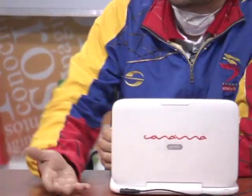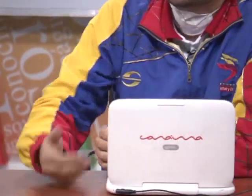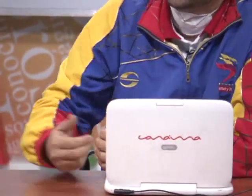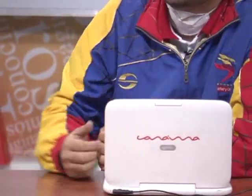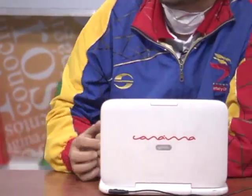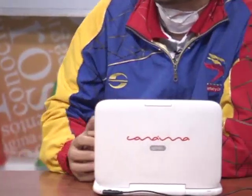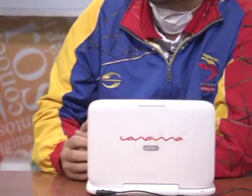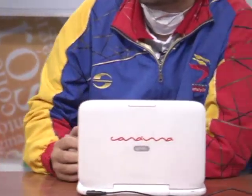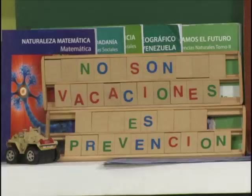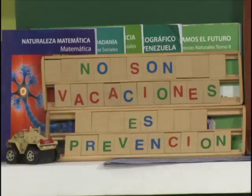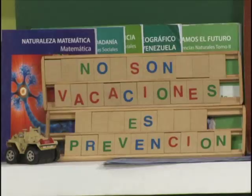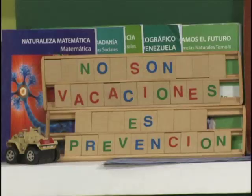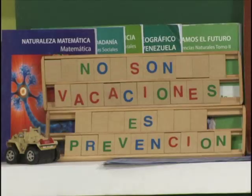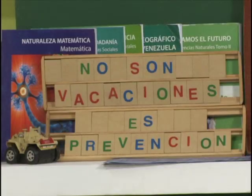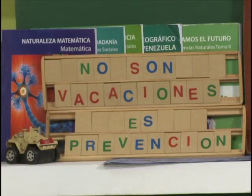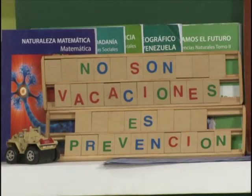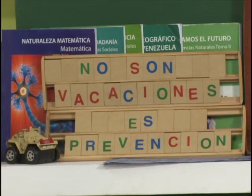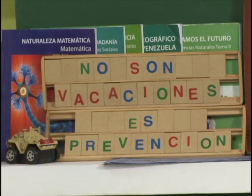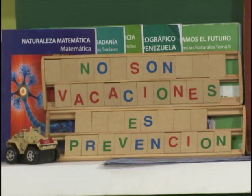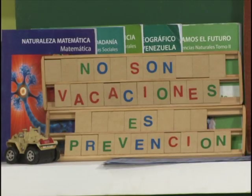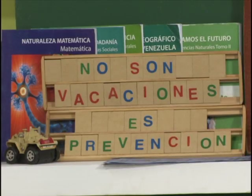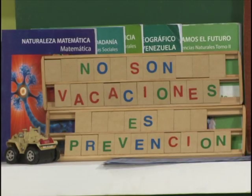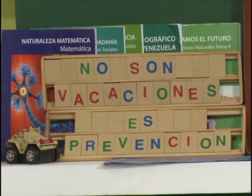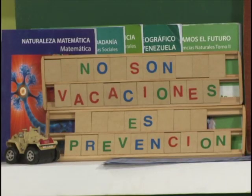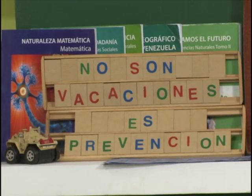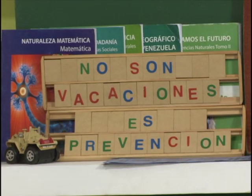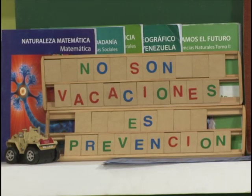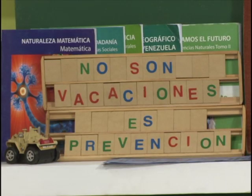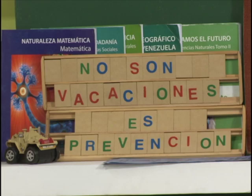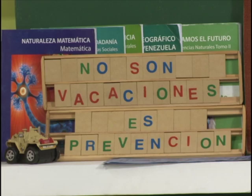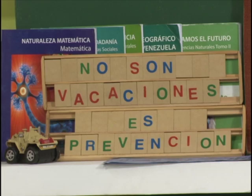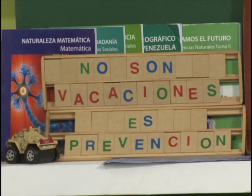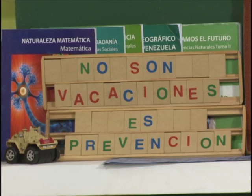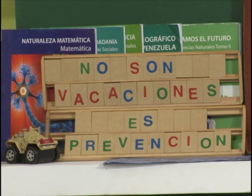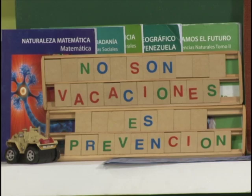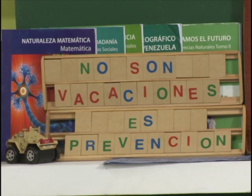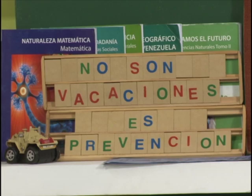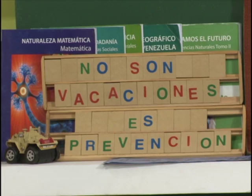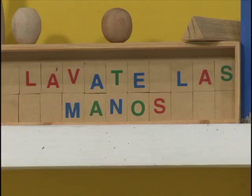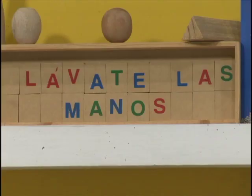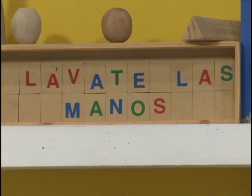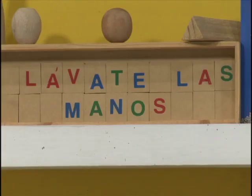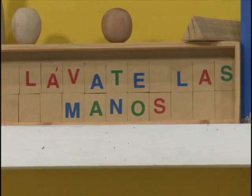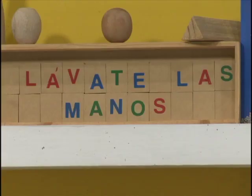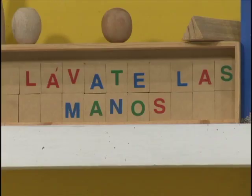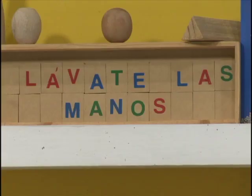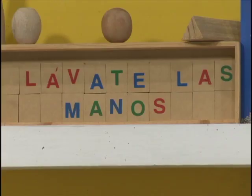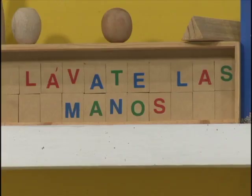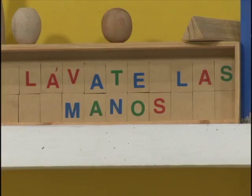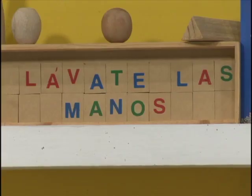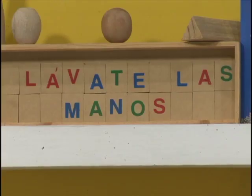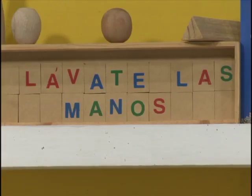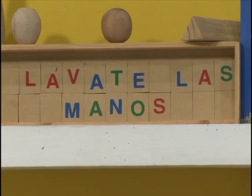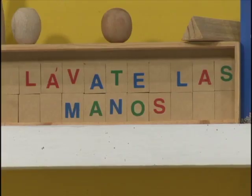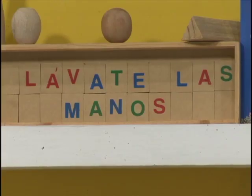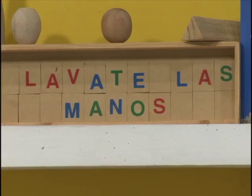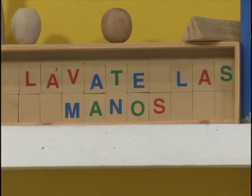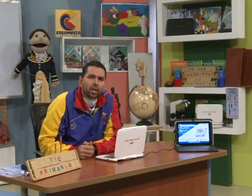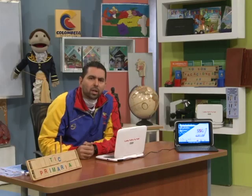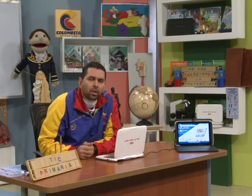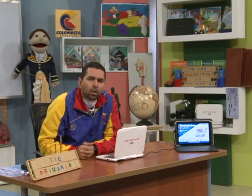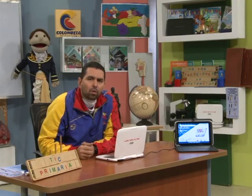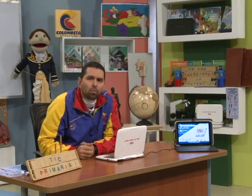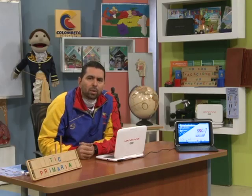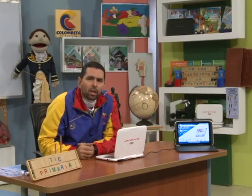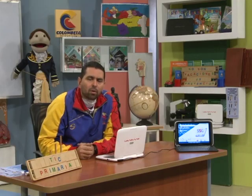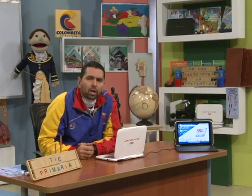actividades dentro de la rutina diaria. Para ver un poco cómo se desarrollan estas actividades y estos videos, vamos a